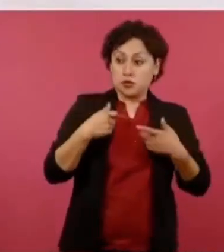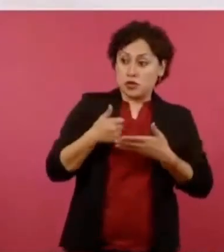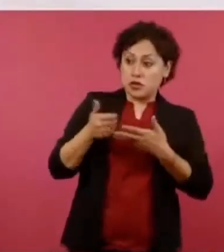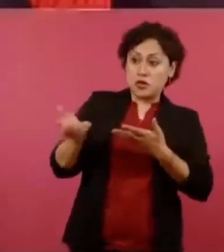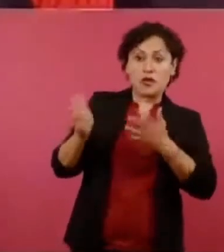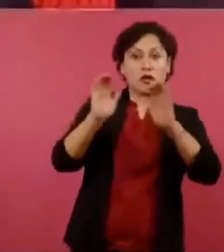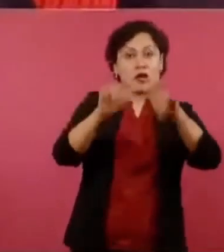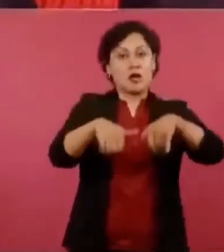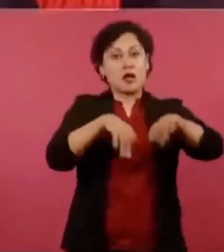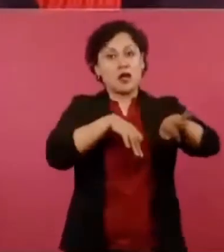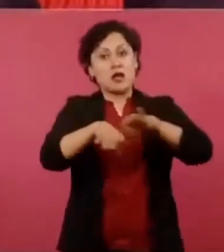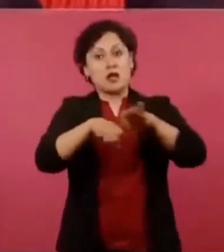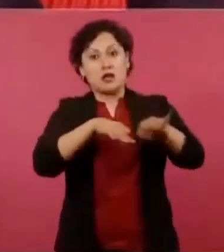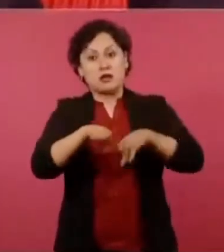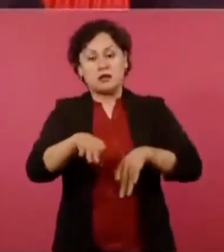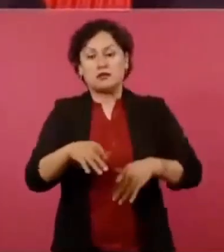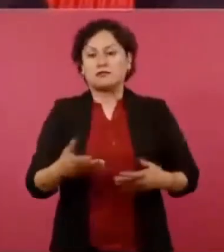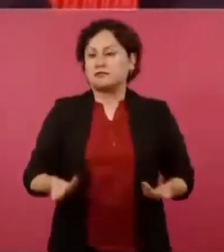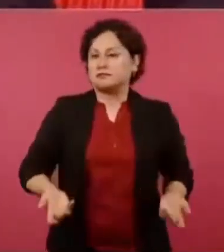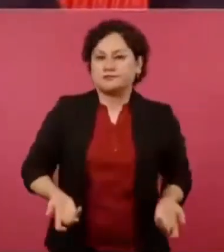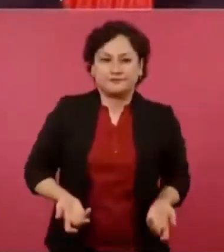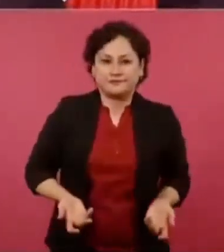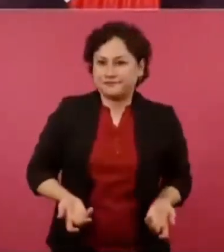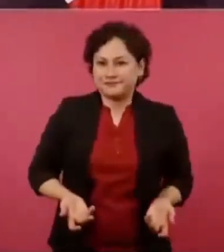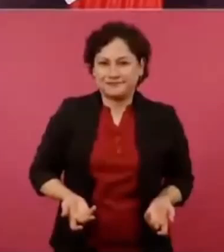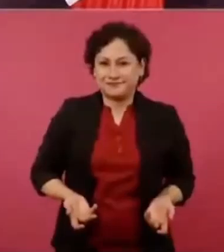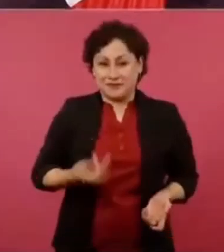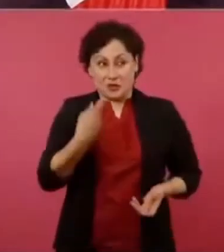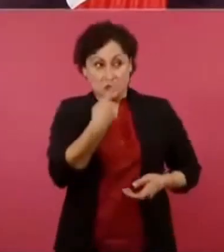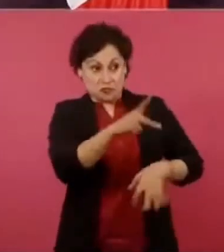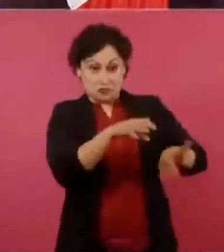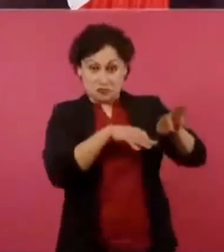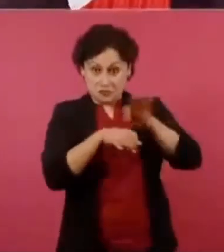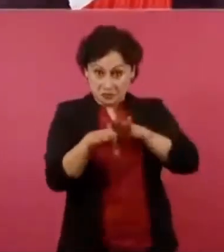Ya no son los ricos de antes,